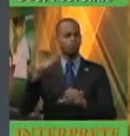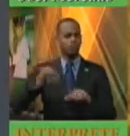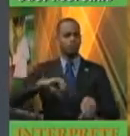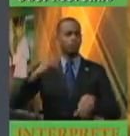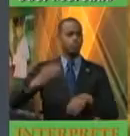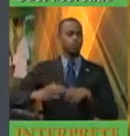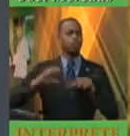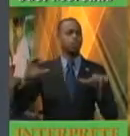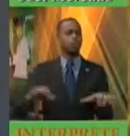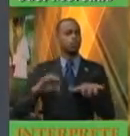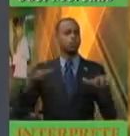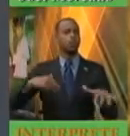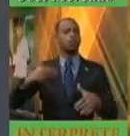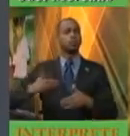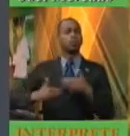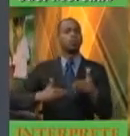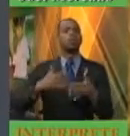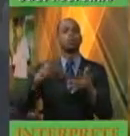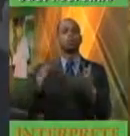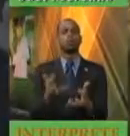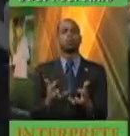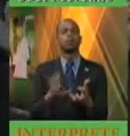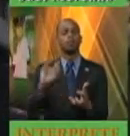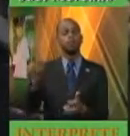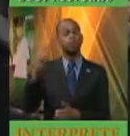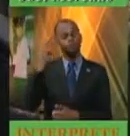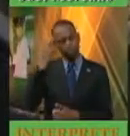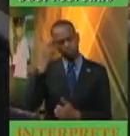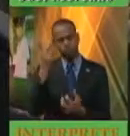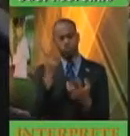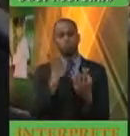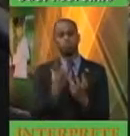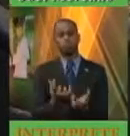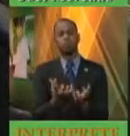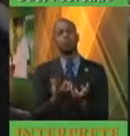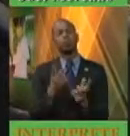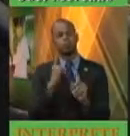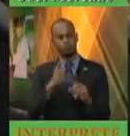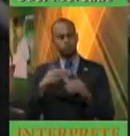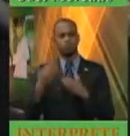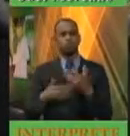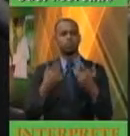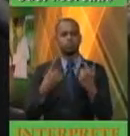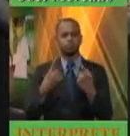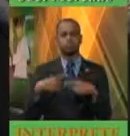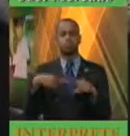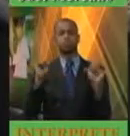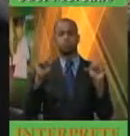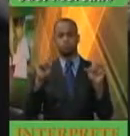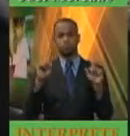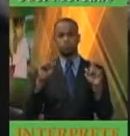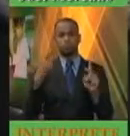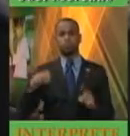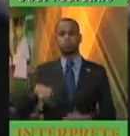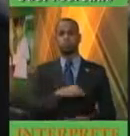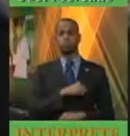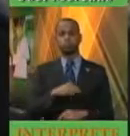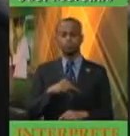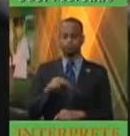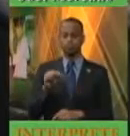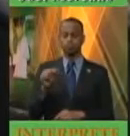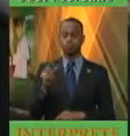solamente lo que necesitamos es voluntad política para poder realizar una mejor labor. Y nosotros como enlace